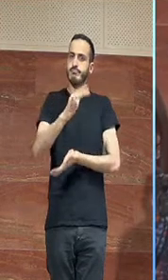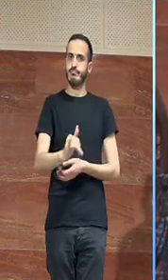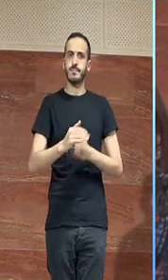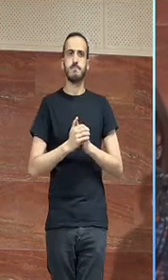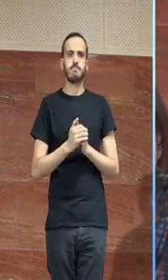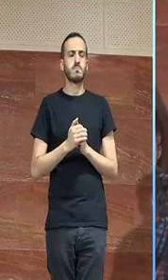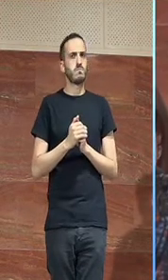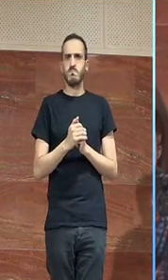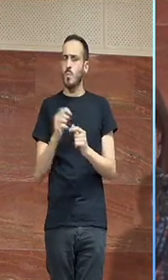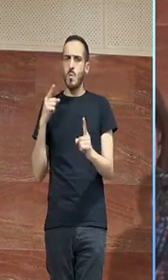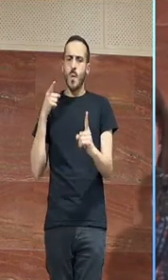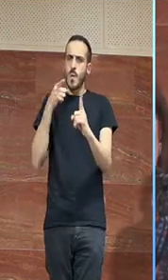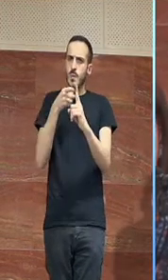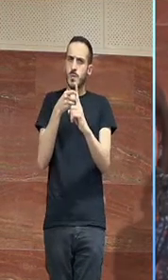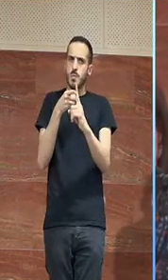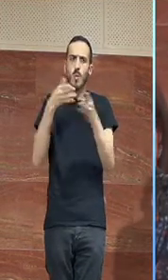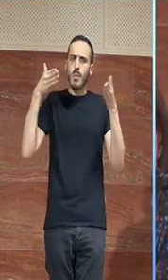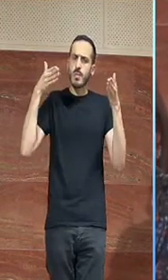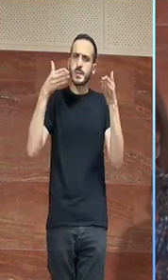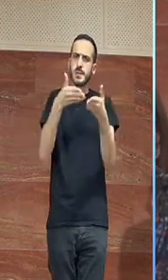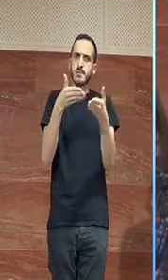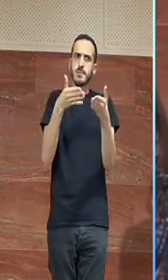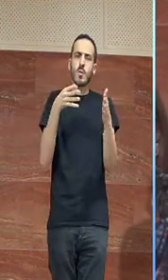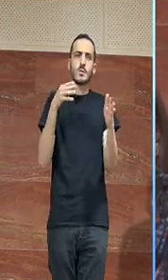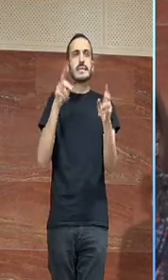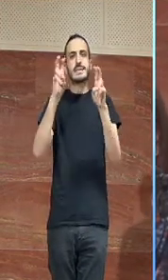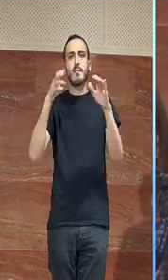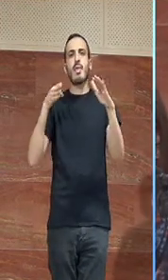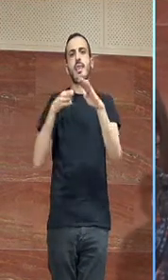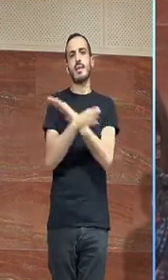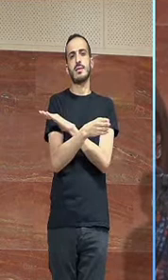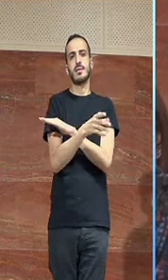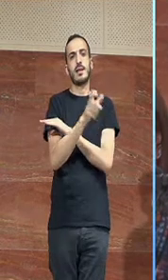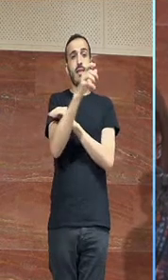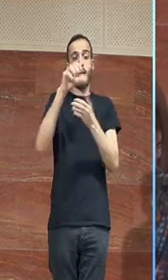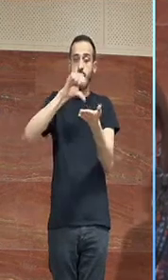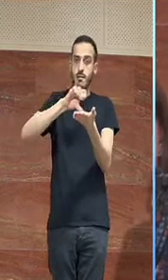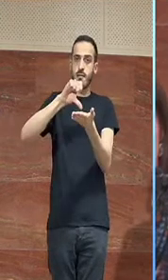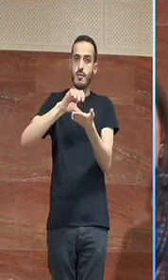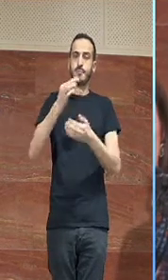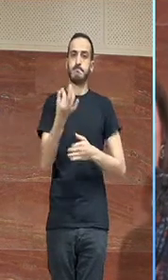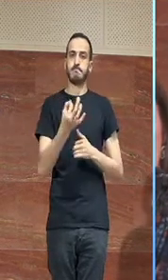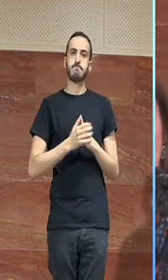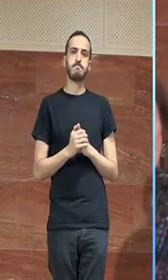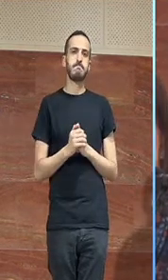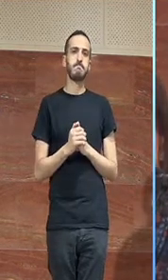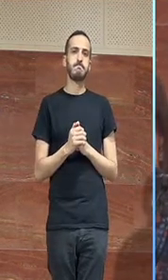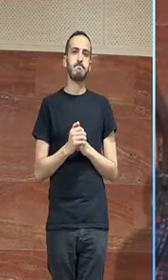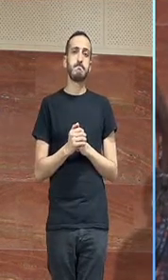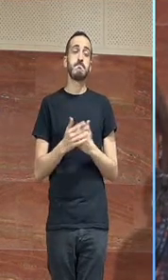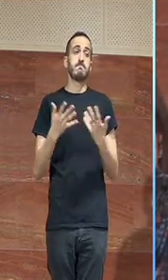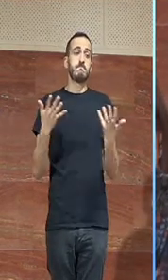en la accesibilidad, pero teniendo en cuenta que para cualquier actuación a favor de la accesibilidad, para que cualquier actuación